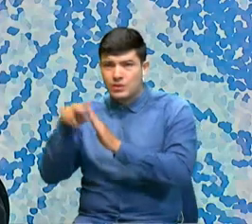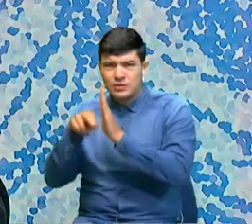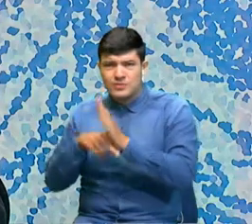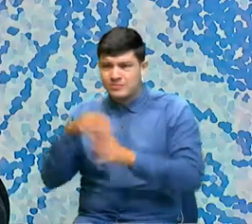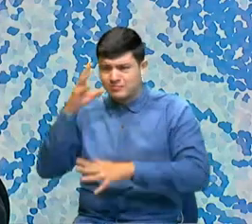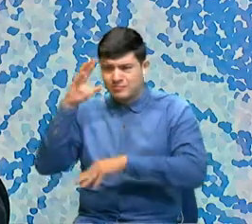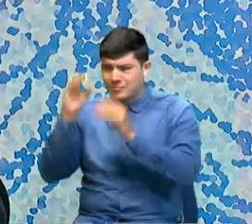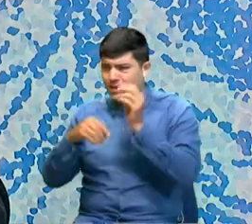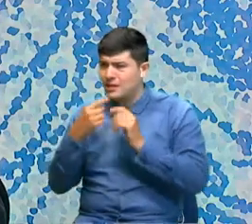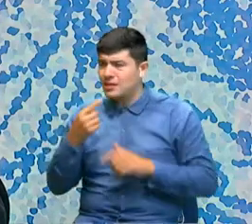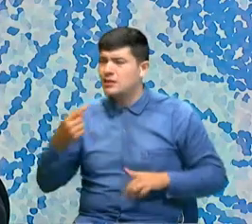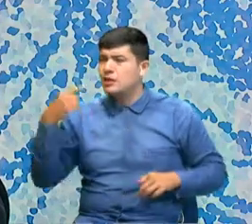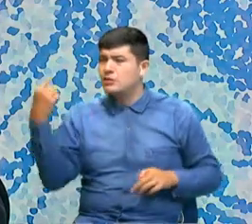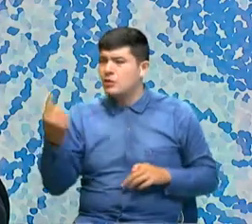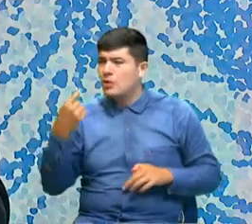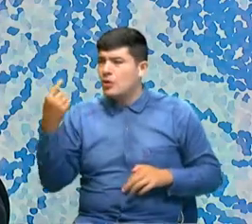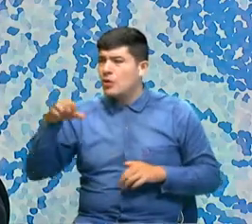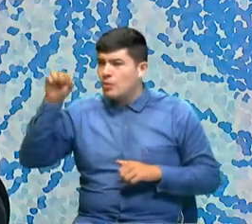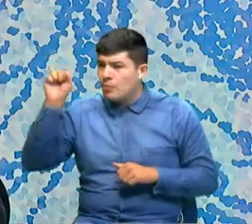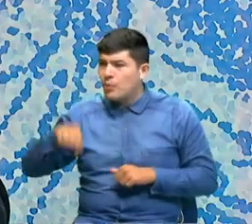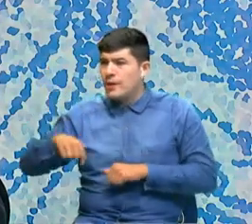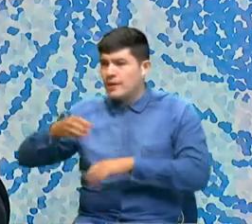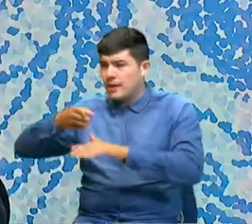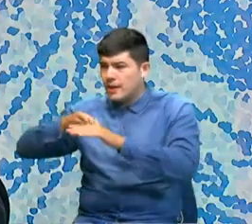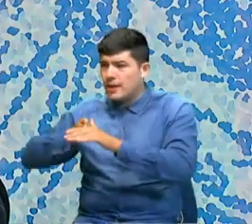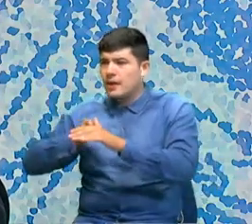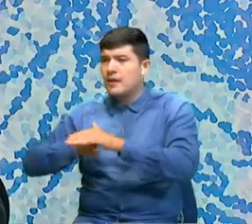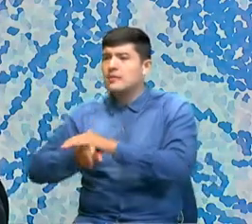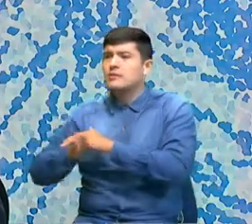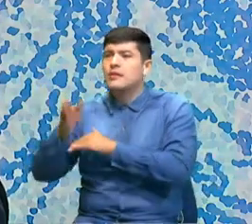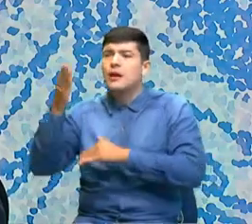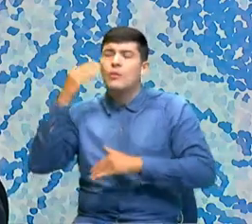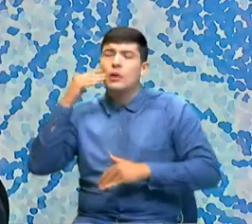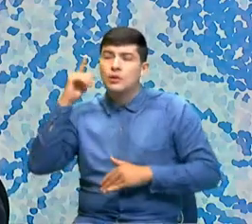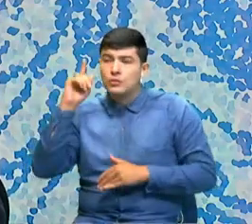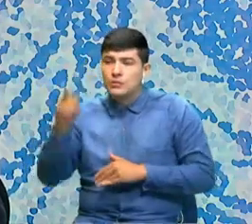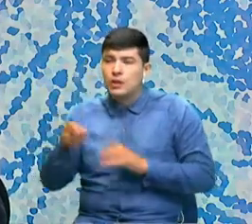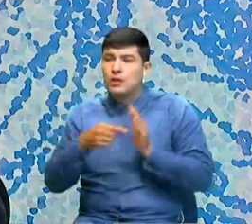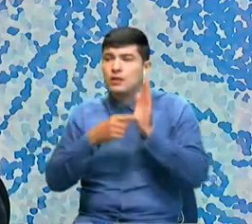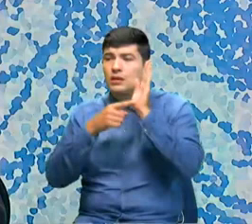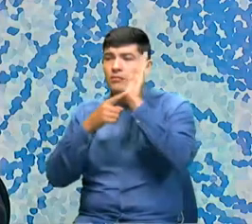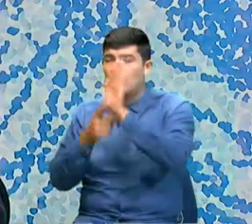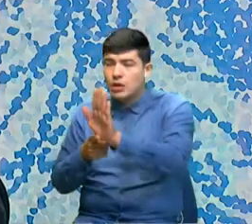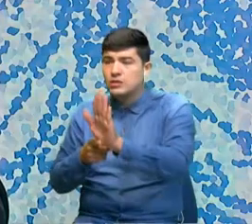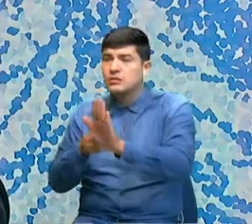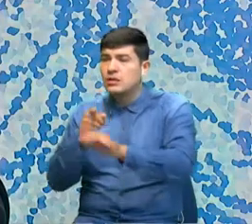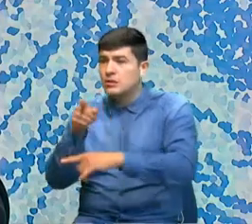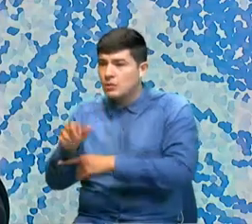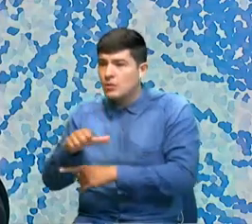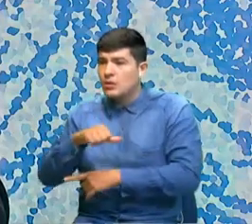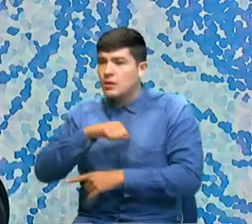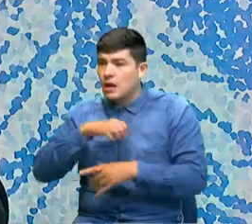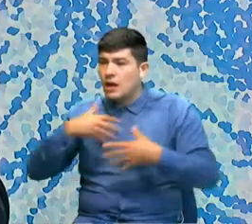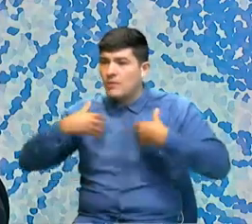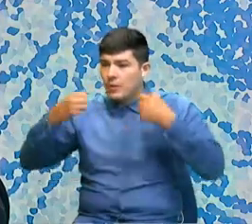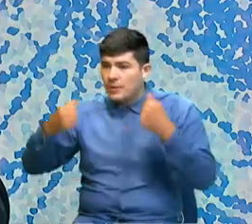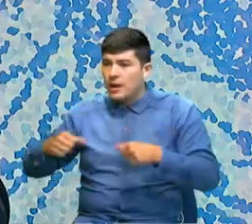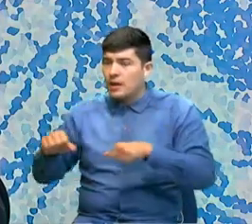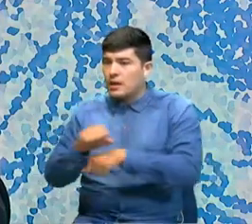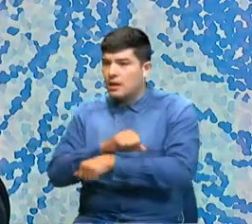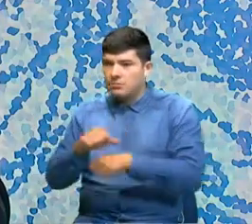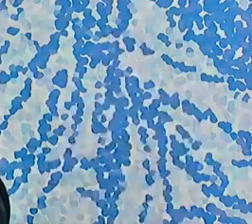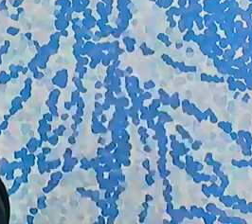dice, solo se puede entrar cuando usted demuestre que tiene la titularidad del